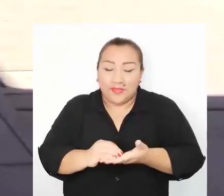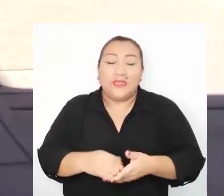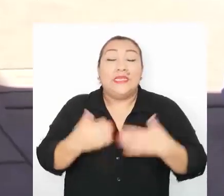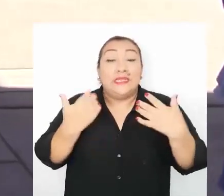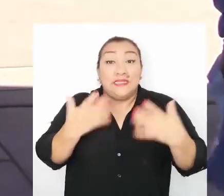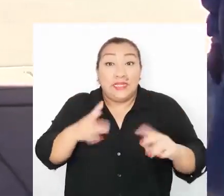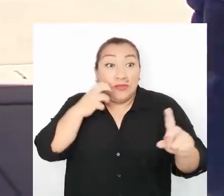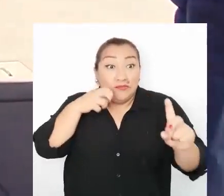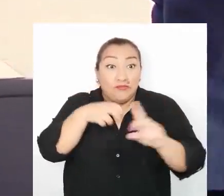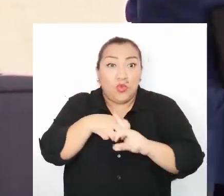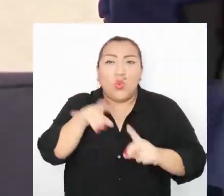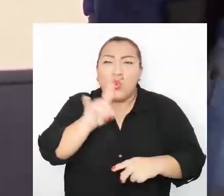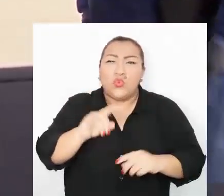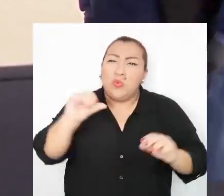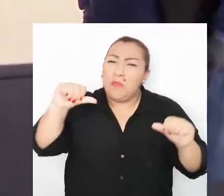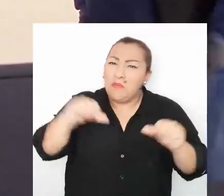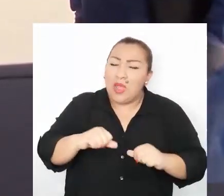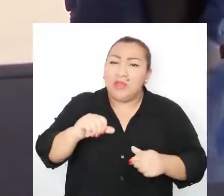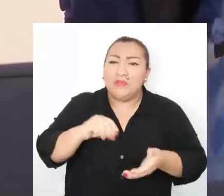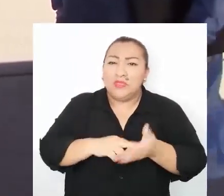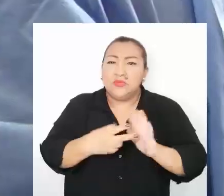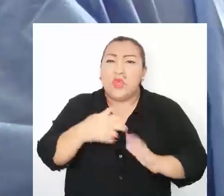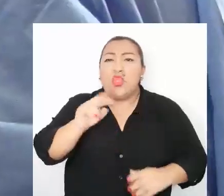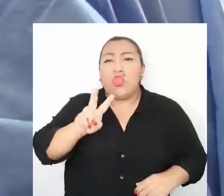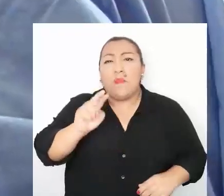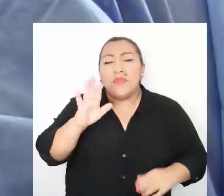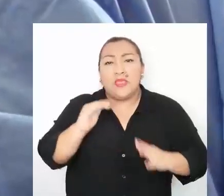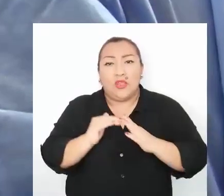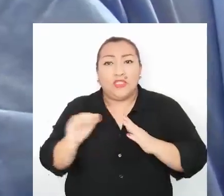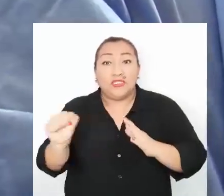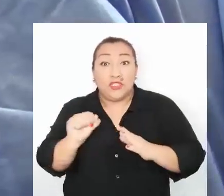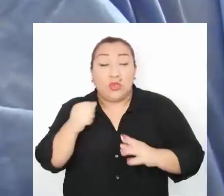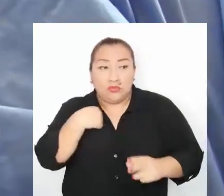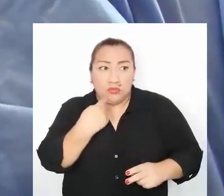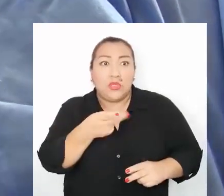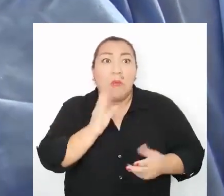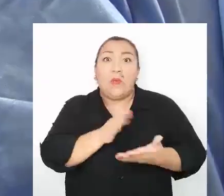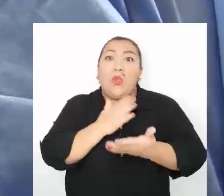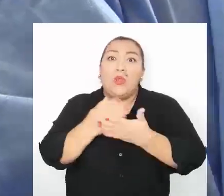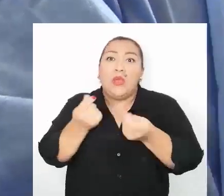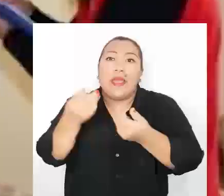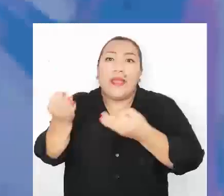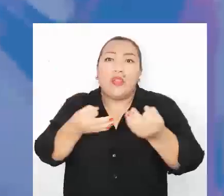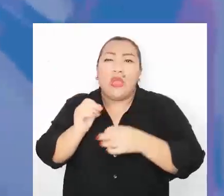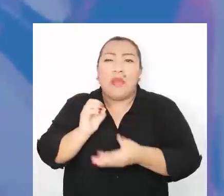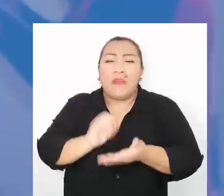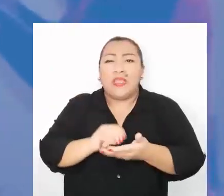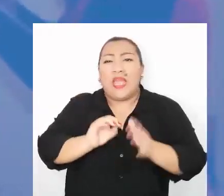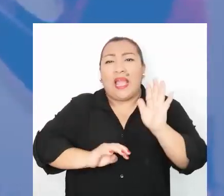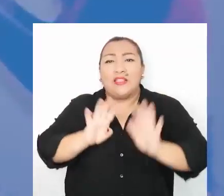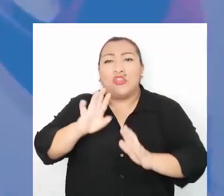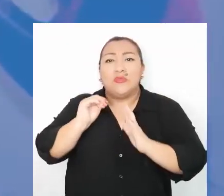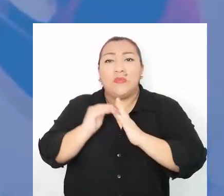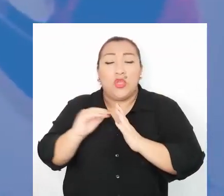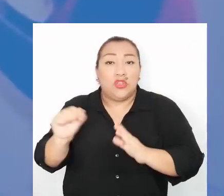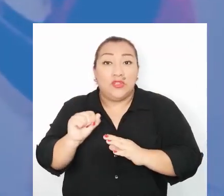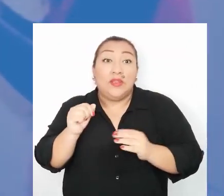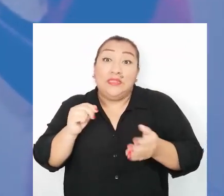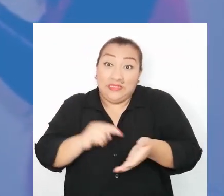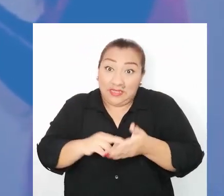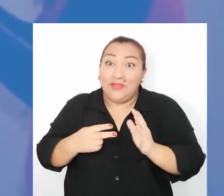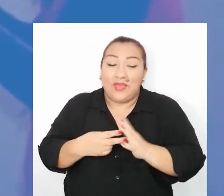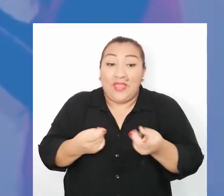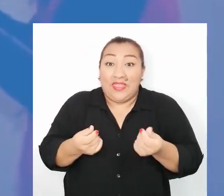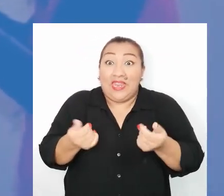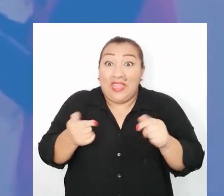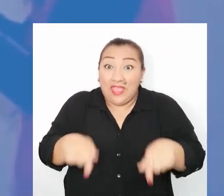que identificamos uso indebido en 22 millones de soles, determinando un perjuicio económico en más de 14 millones de soles,